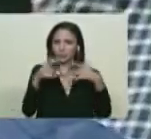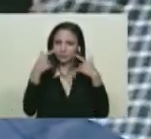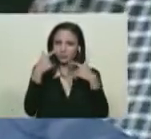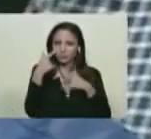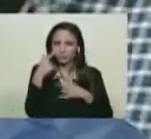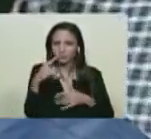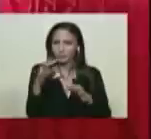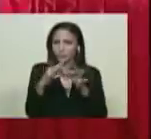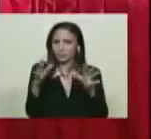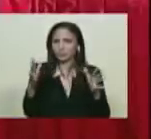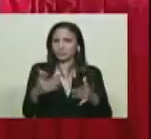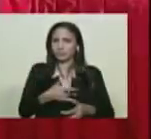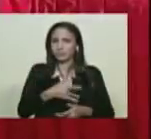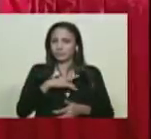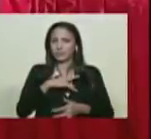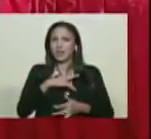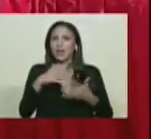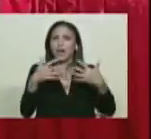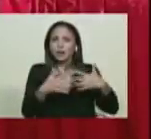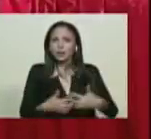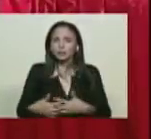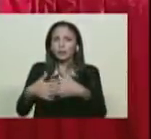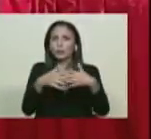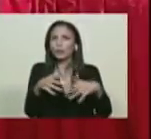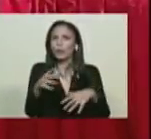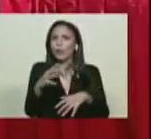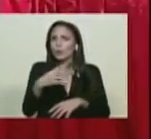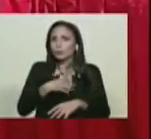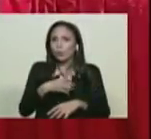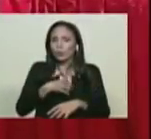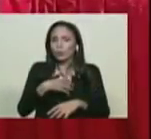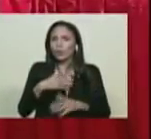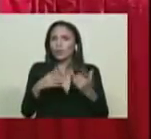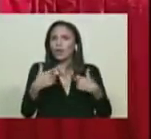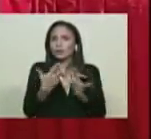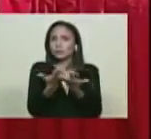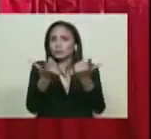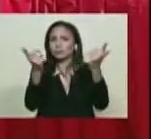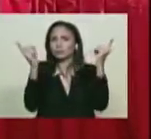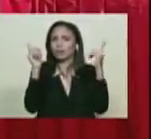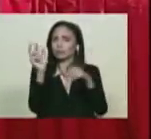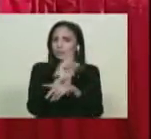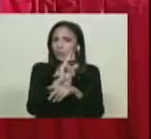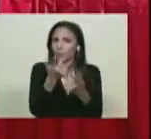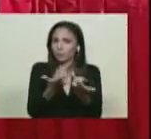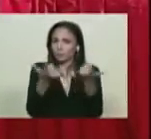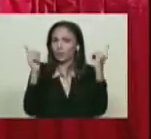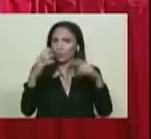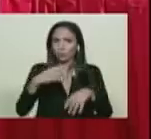Y como ciudadanos estadounidenses, ellos exigen que sean puestos en libertad.